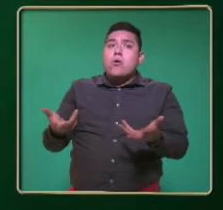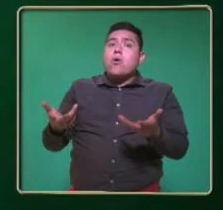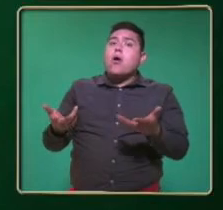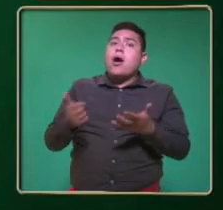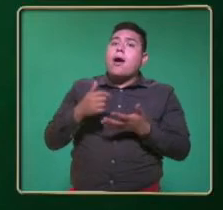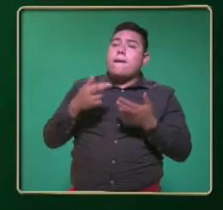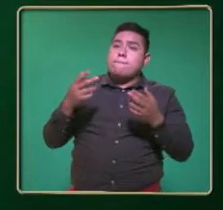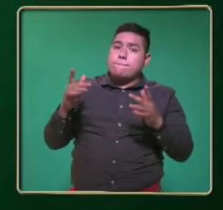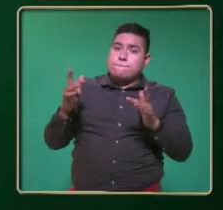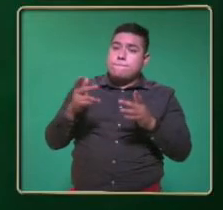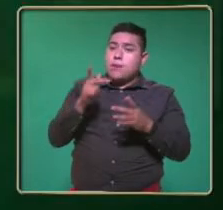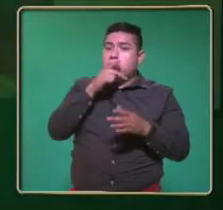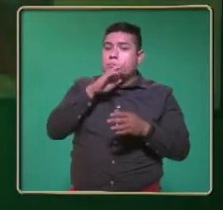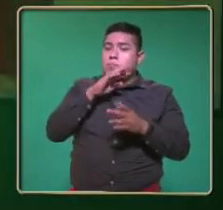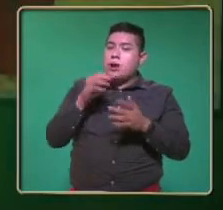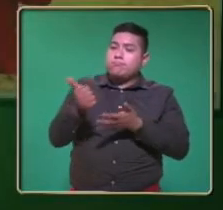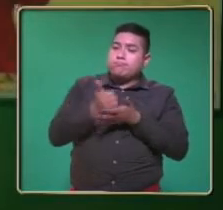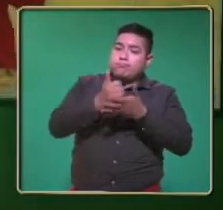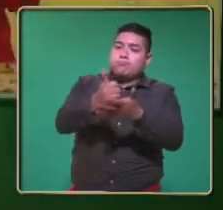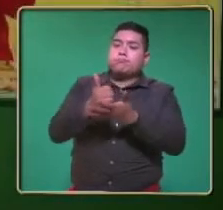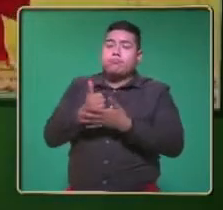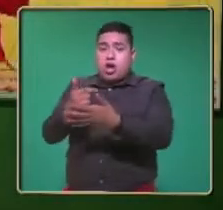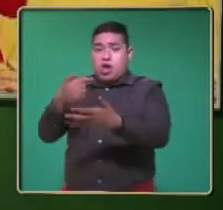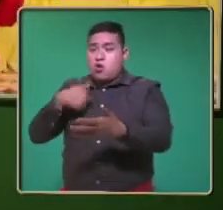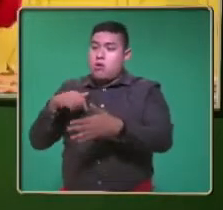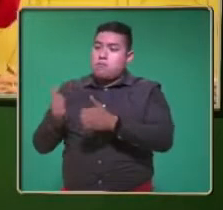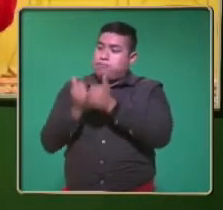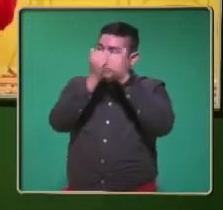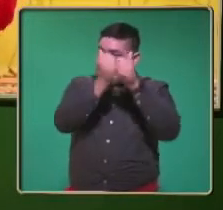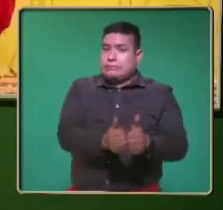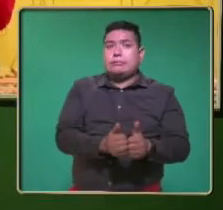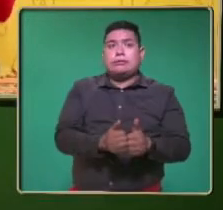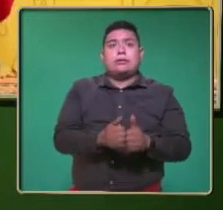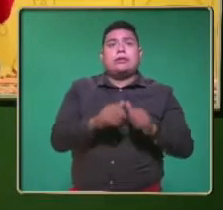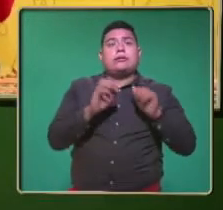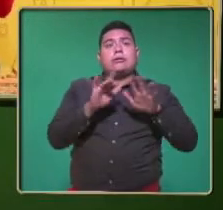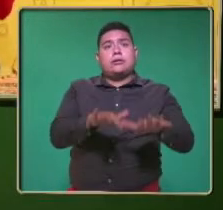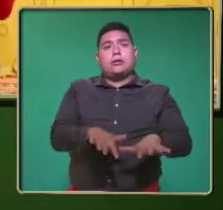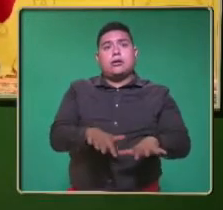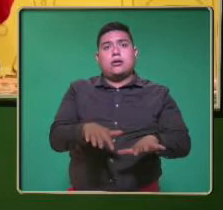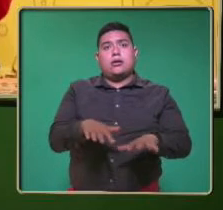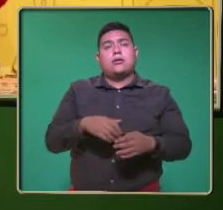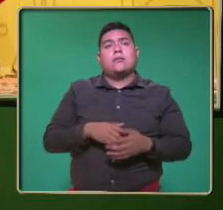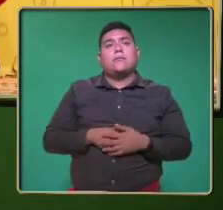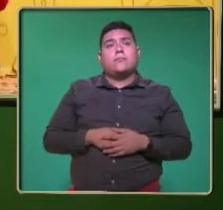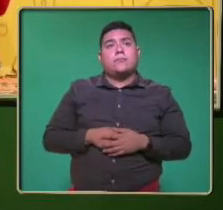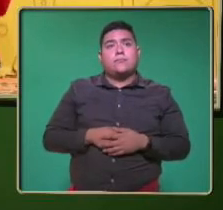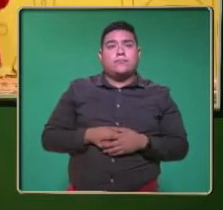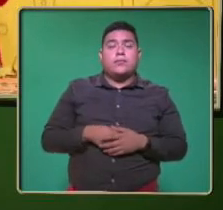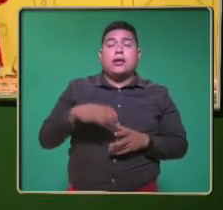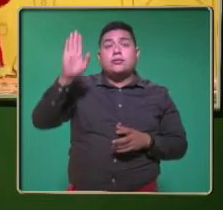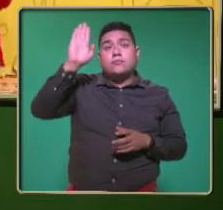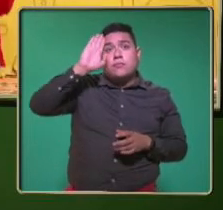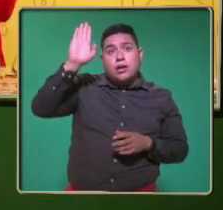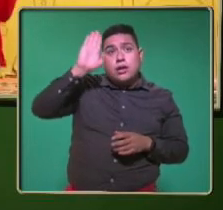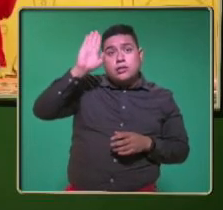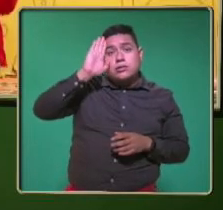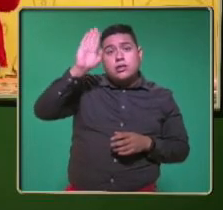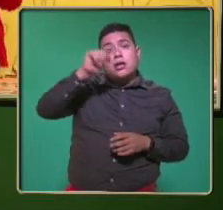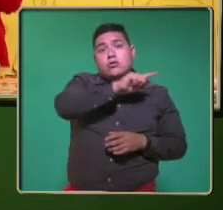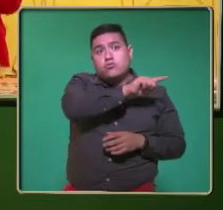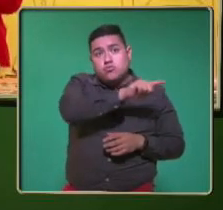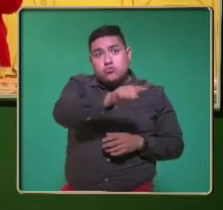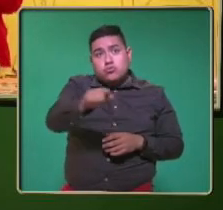red de padres para yo asistir? Recordemos que esta red de padres es en particular pensando en